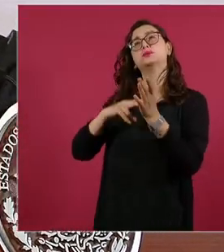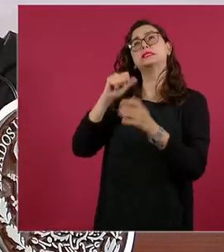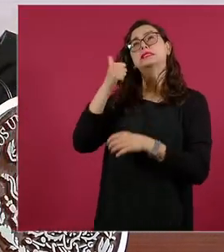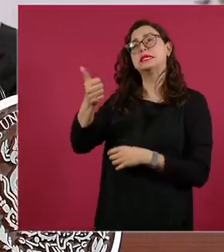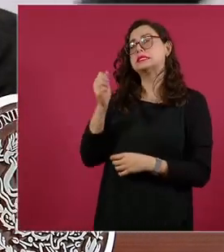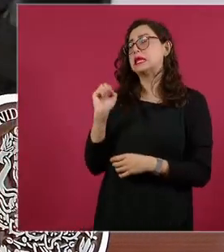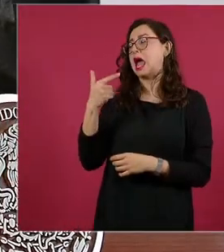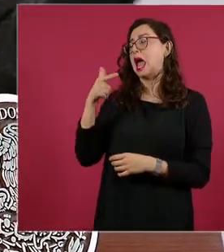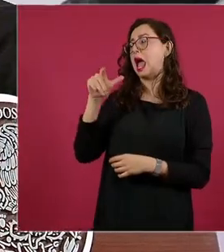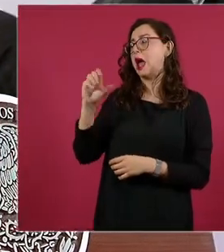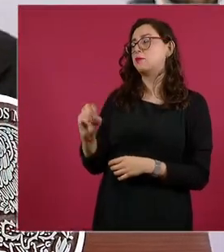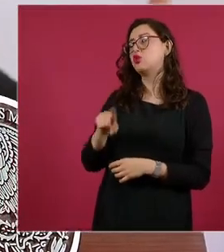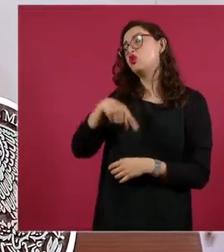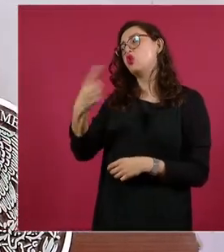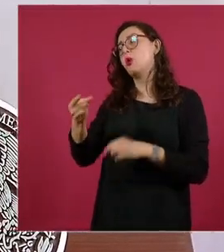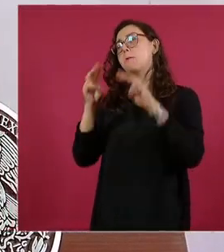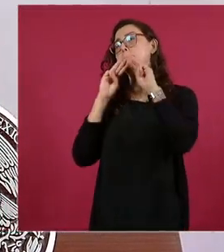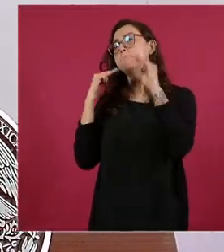de